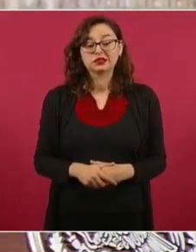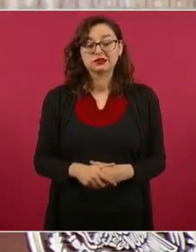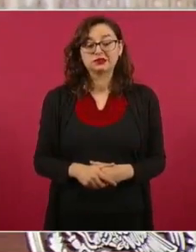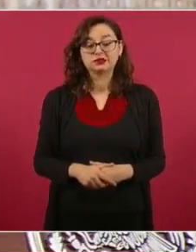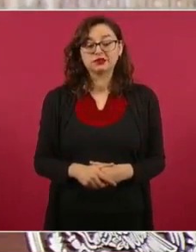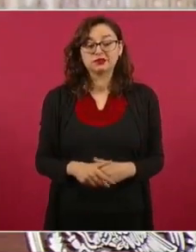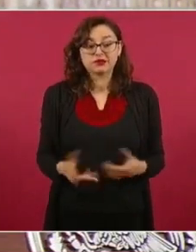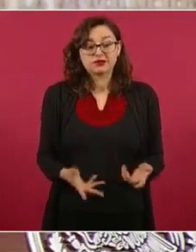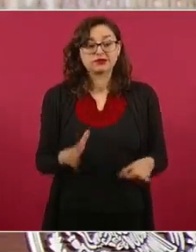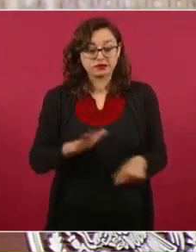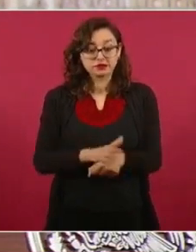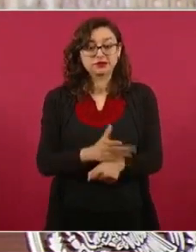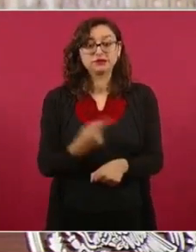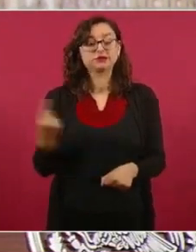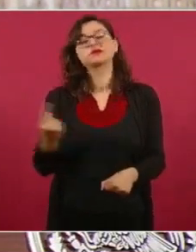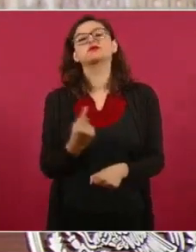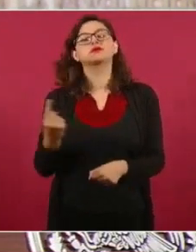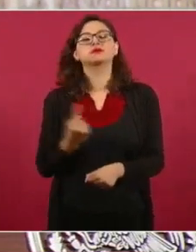porque